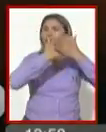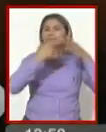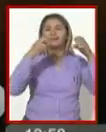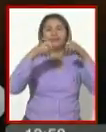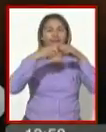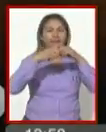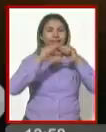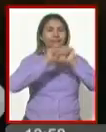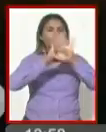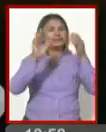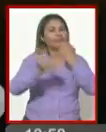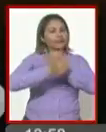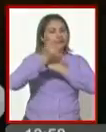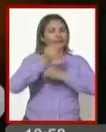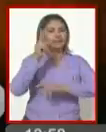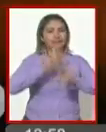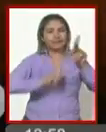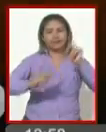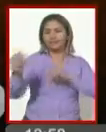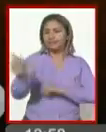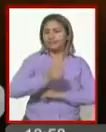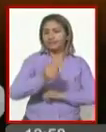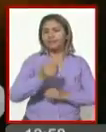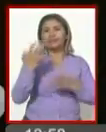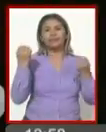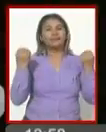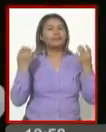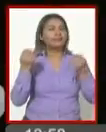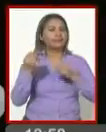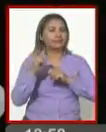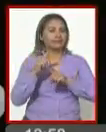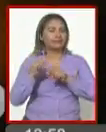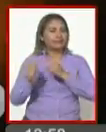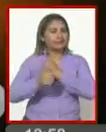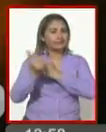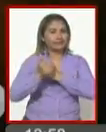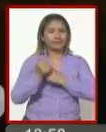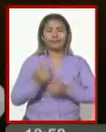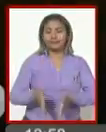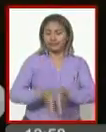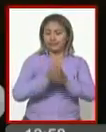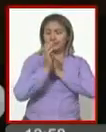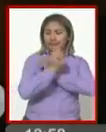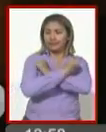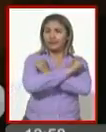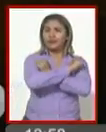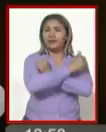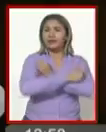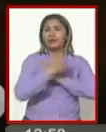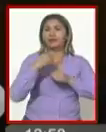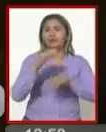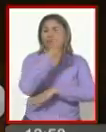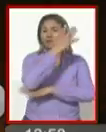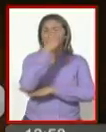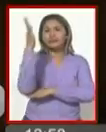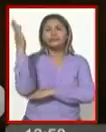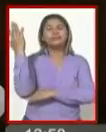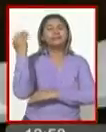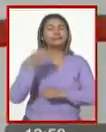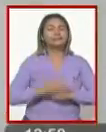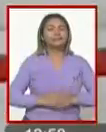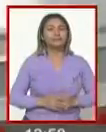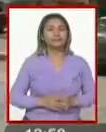luminarias. Es un peligro para los vecinos ante los constantes hechos delictivos. Piden a las autoridades que estos árboles